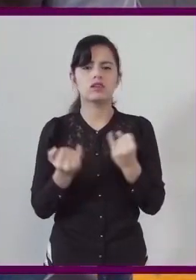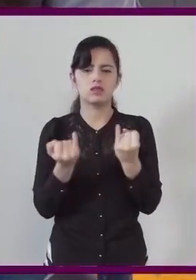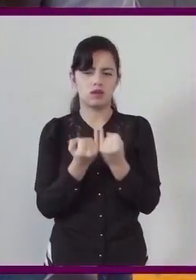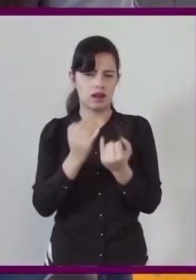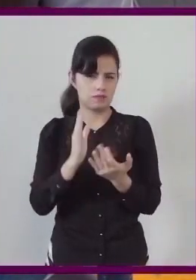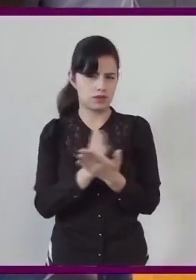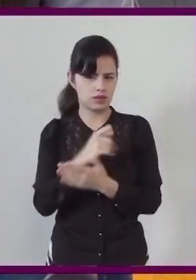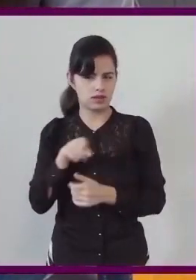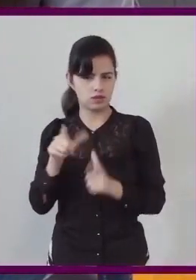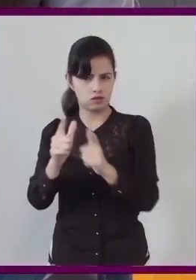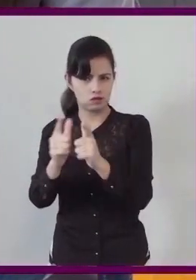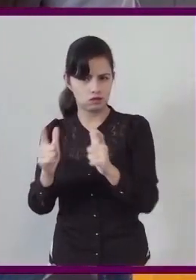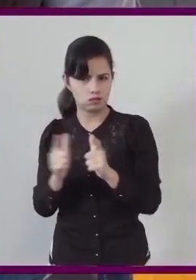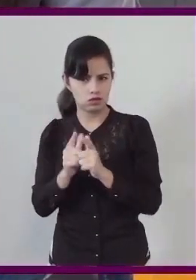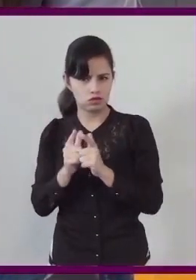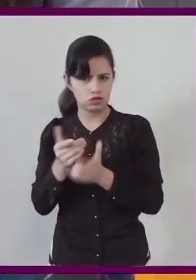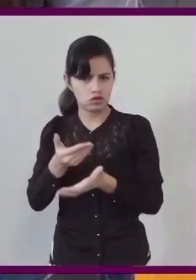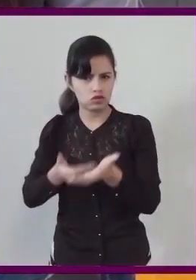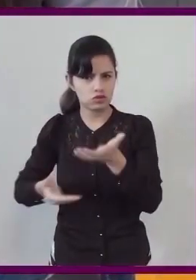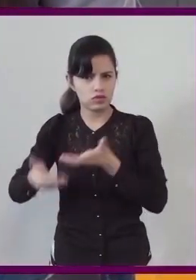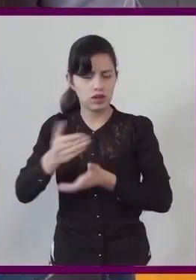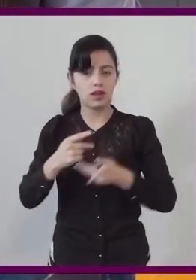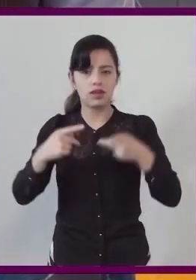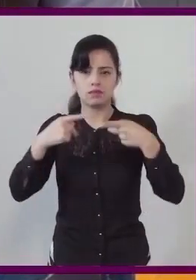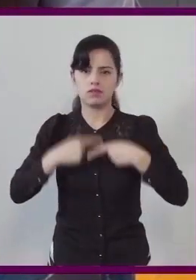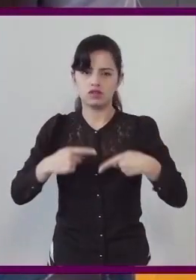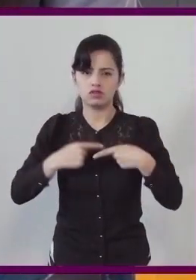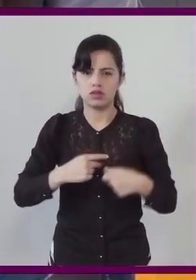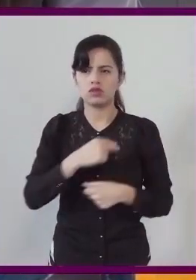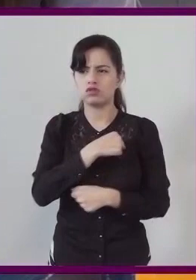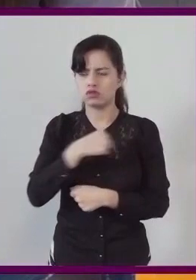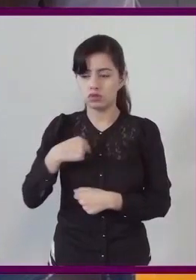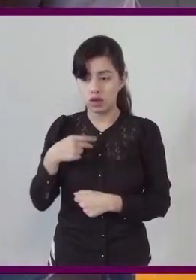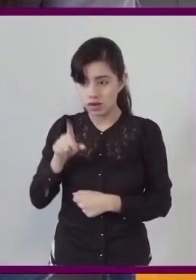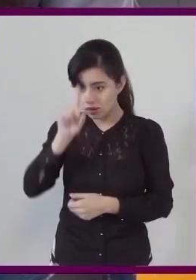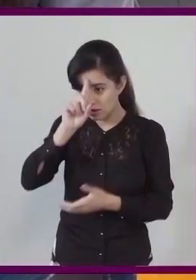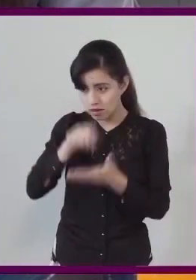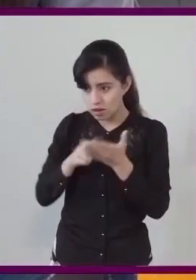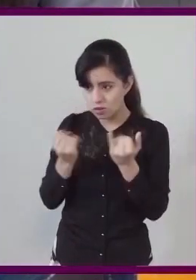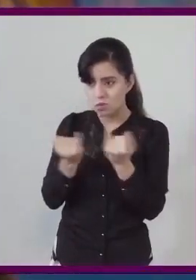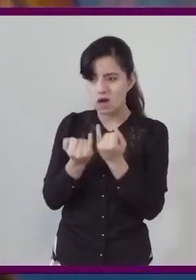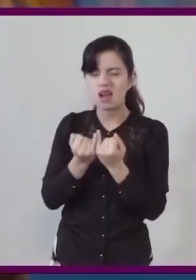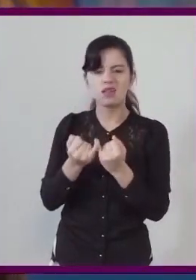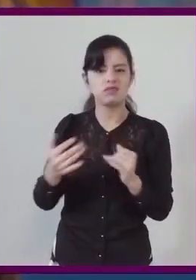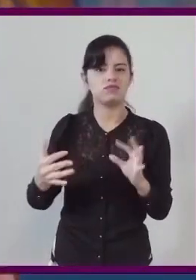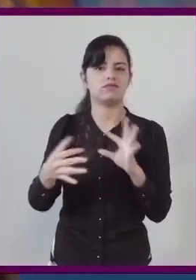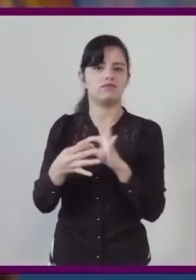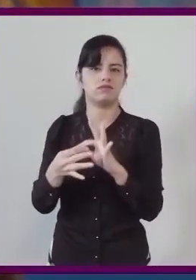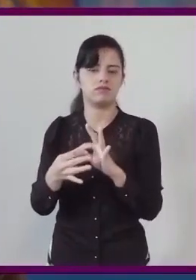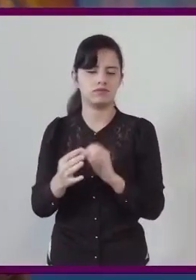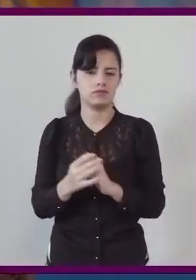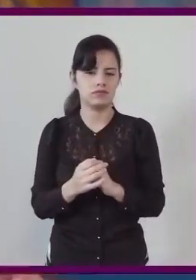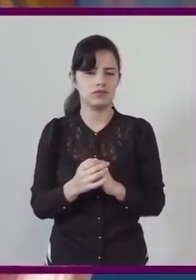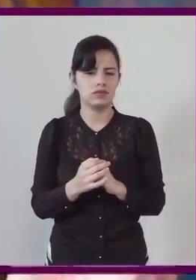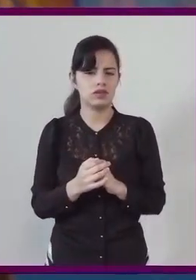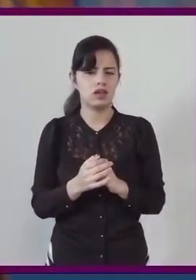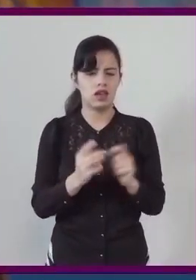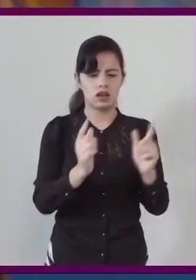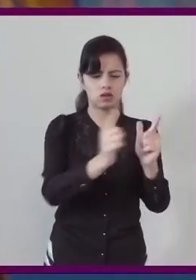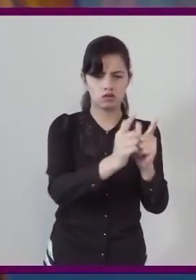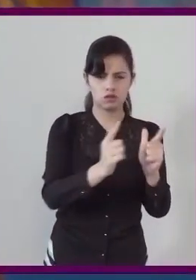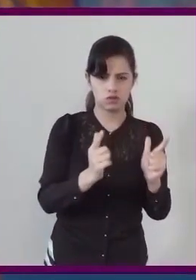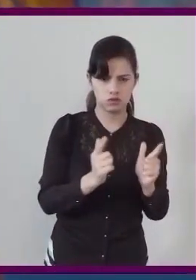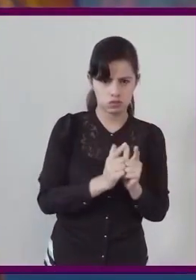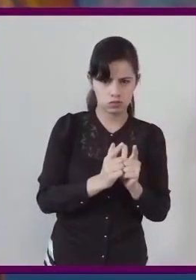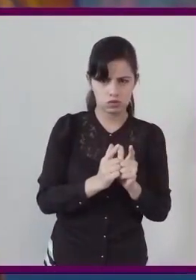grupos sociales formados por personas con las que compartimos valores, creencias y afinidades. ¿Cuál es la diferencia entre un